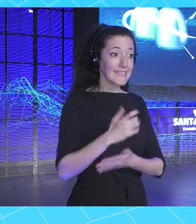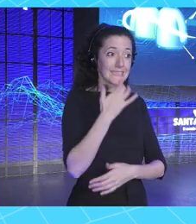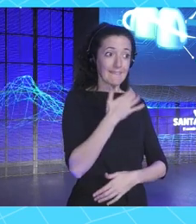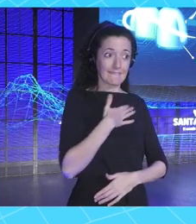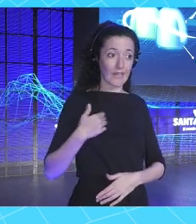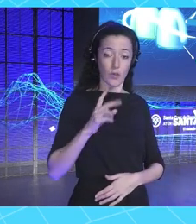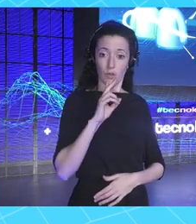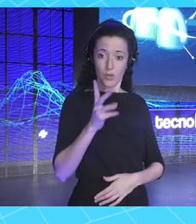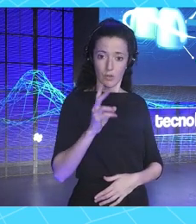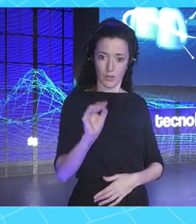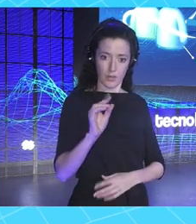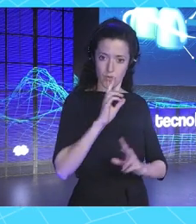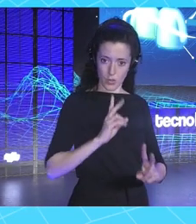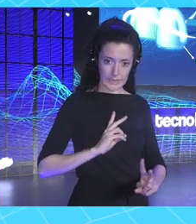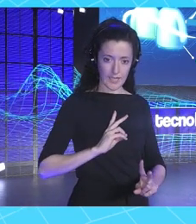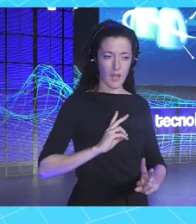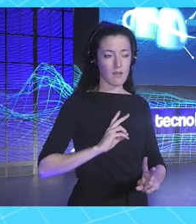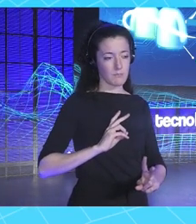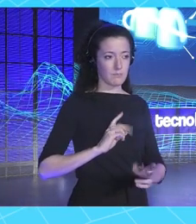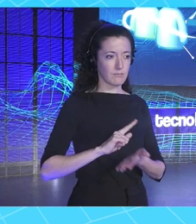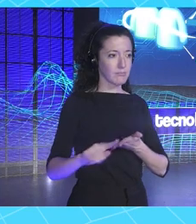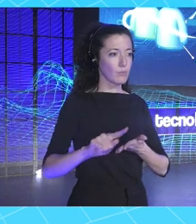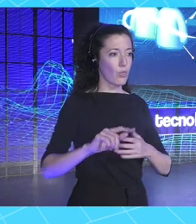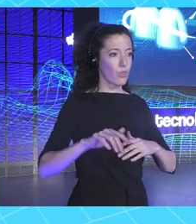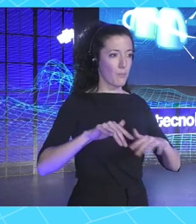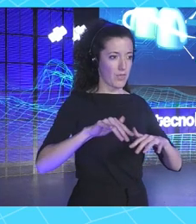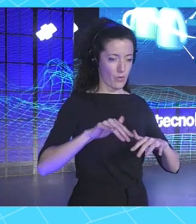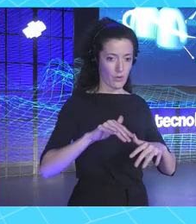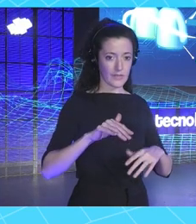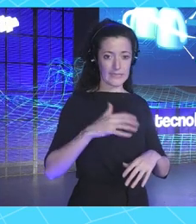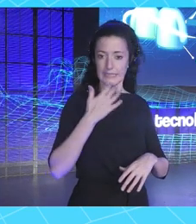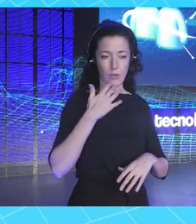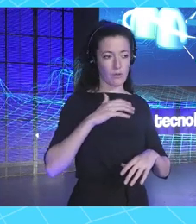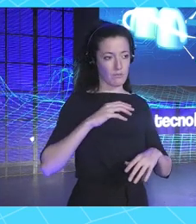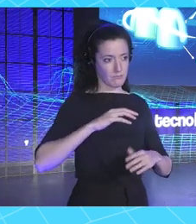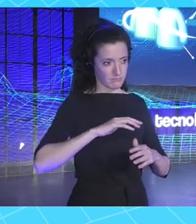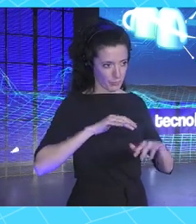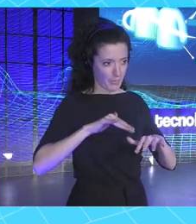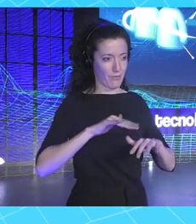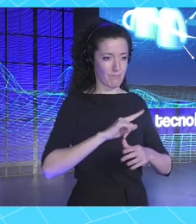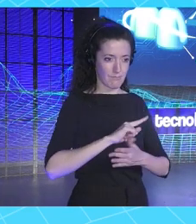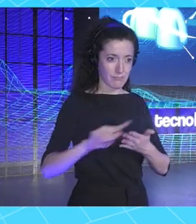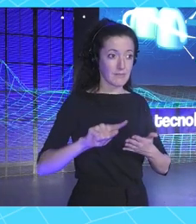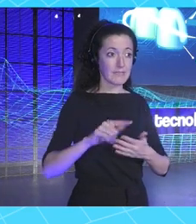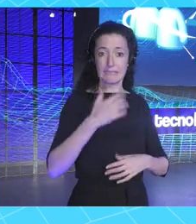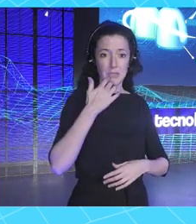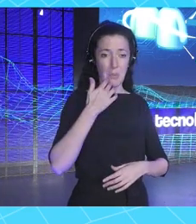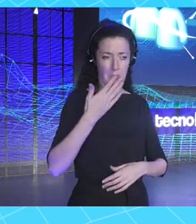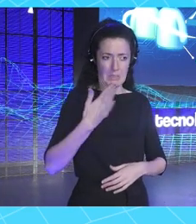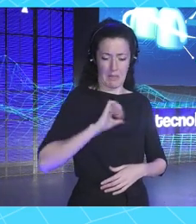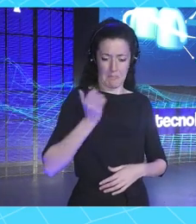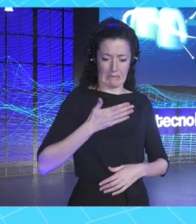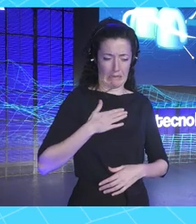zumbido mucho dos para ser un poco pesado y si no me quería contestar no me contestaba y lo entendía y nos vemos mañana en el colegio ahora si yo no contesto a un